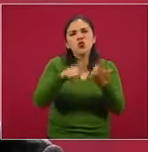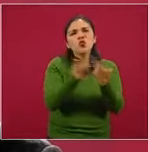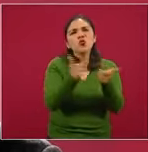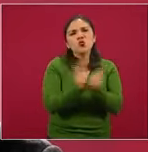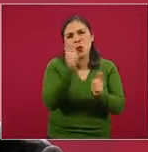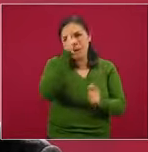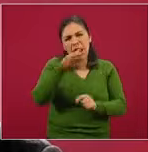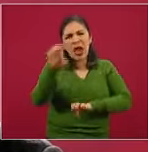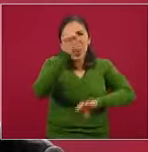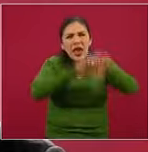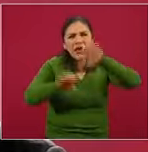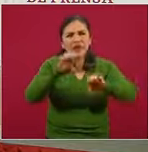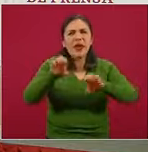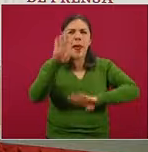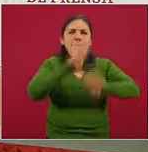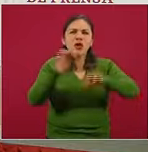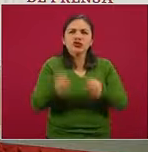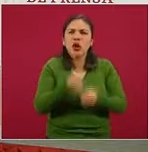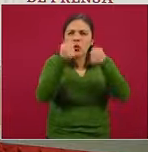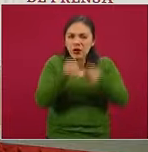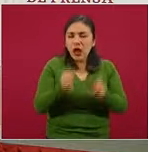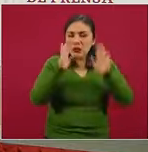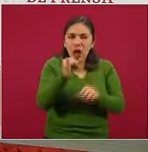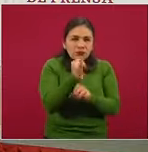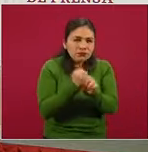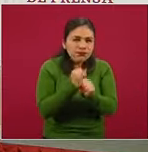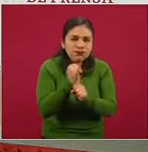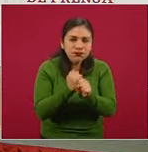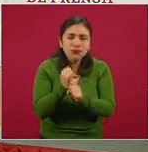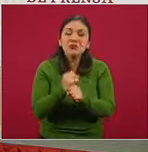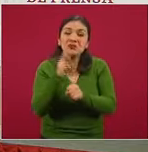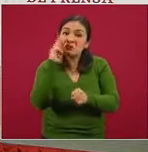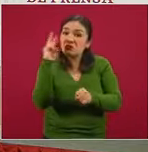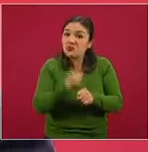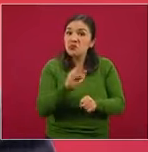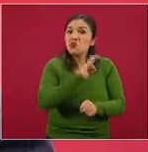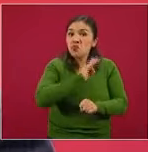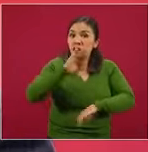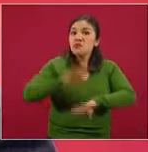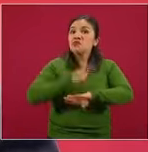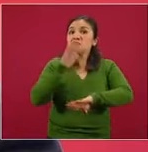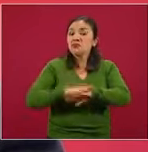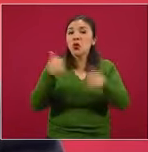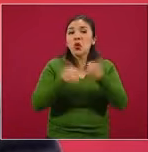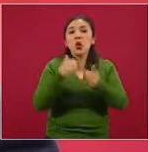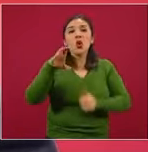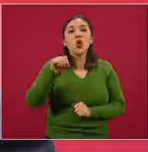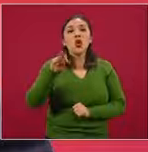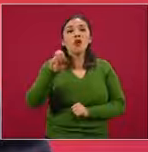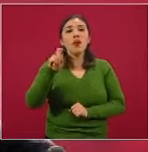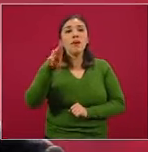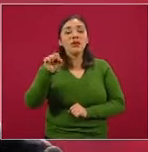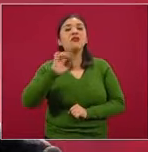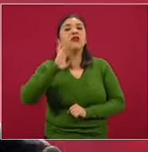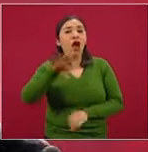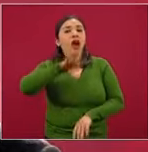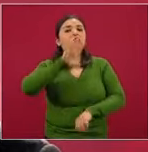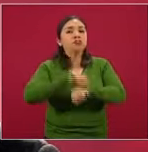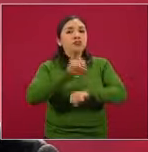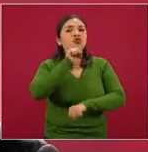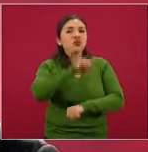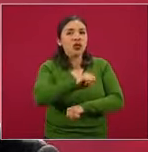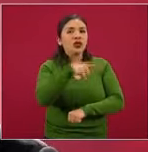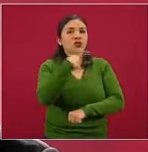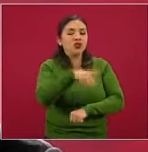y investigación, y han sometido a la aprobación de COFEPRIS, y COFEPRIS ha autorizado ya